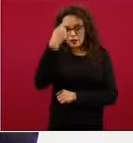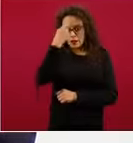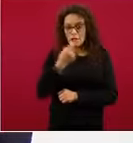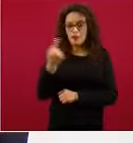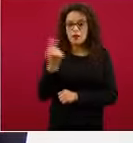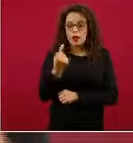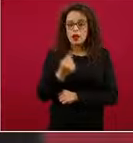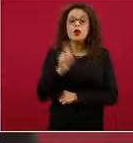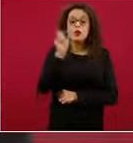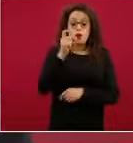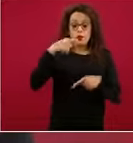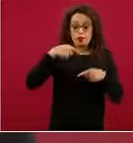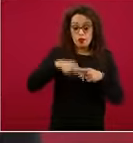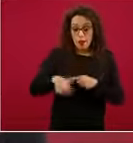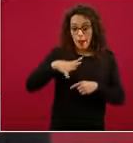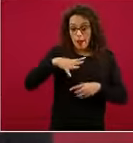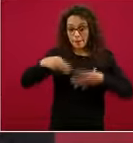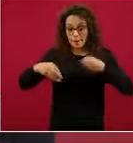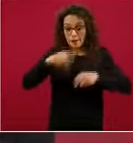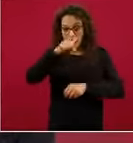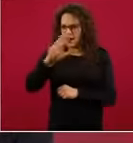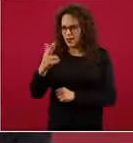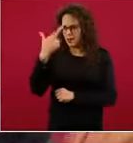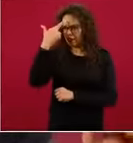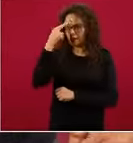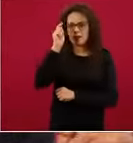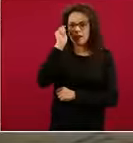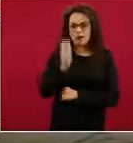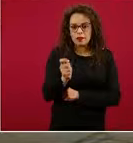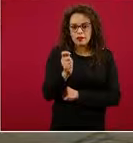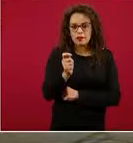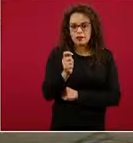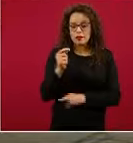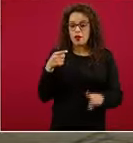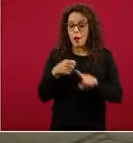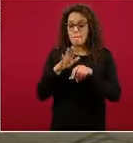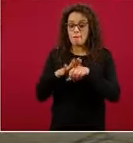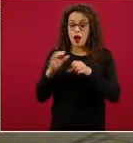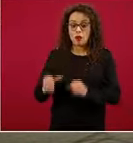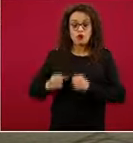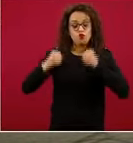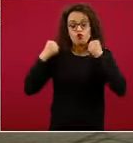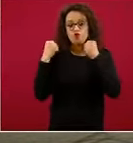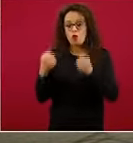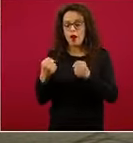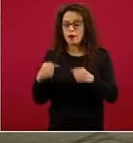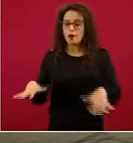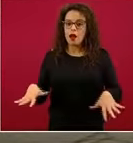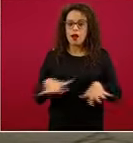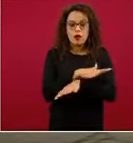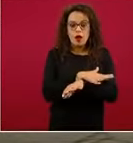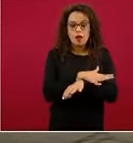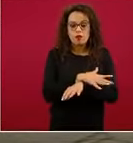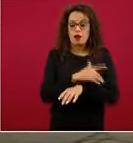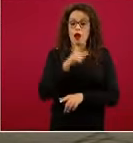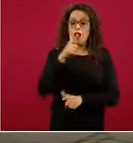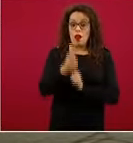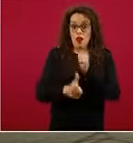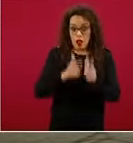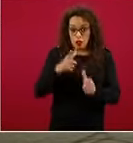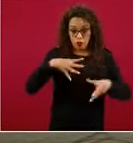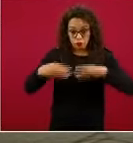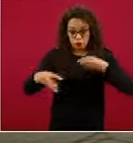acontecer epidémico, quizá algunos recuerdan cuando hablábamos del punto de inflexión, el momento en que cambia de la transmisión lenta a la transmisión